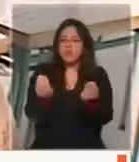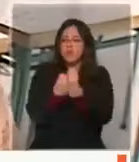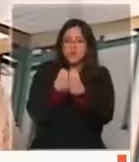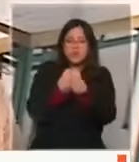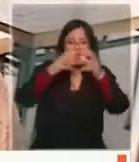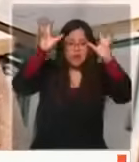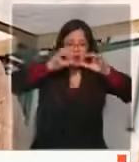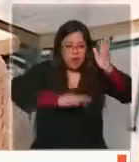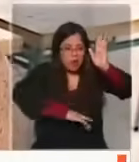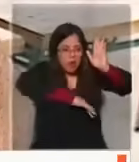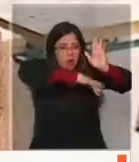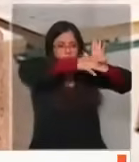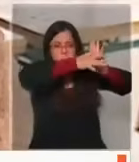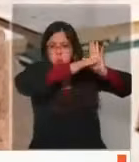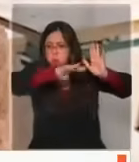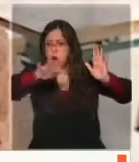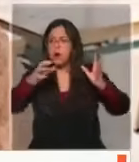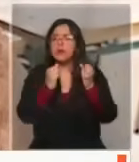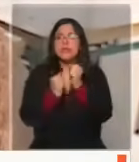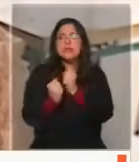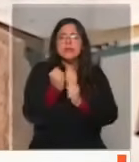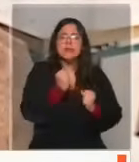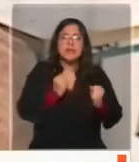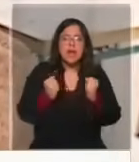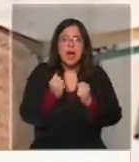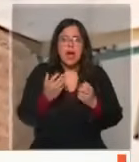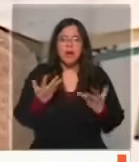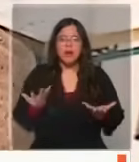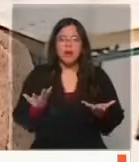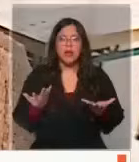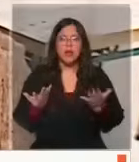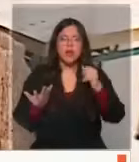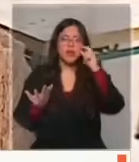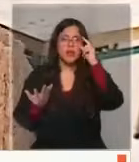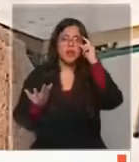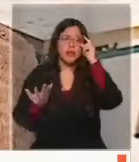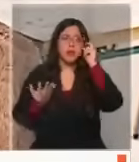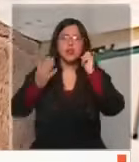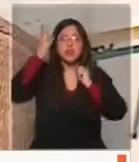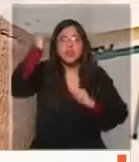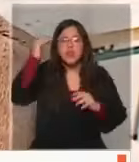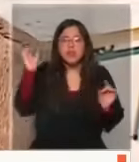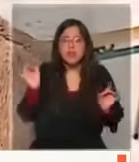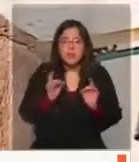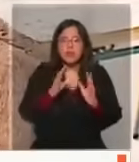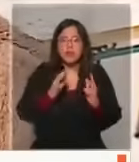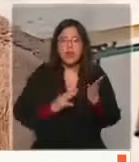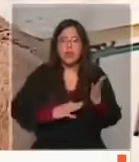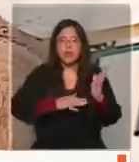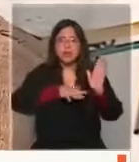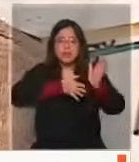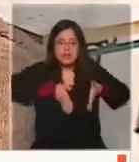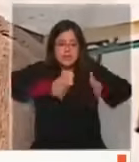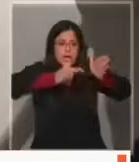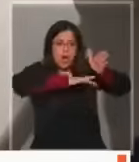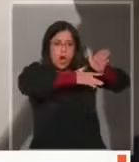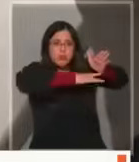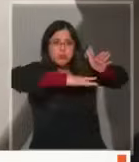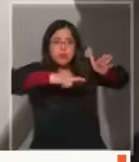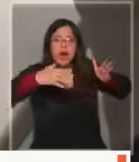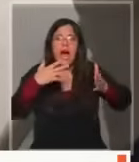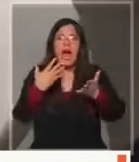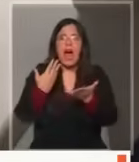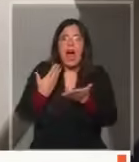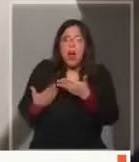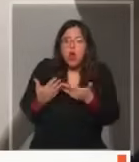agua, desesperación, porque no sabíamos si iba a seguir creciendo el agua, hasta dónde iba a llegar. Yo creo que